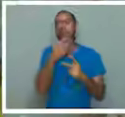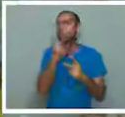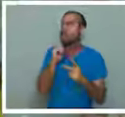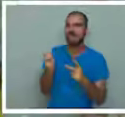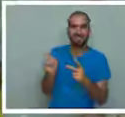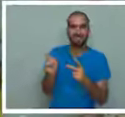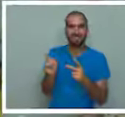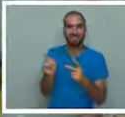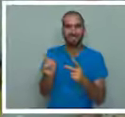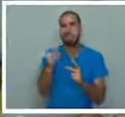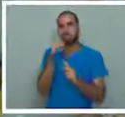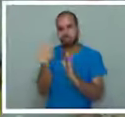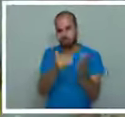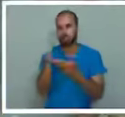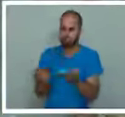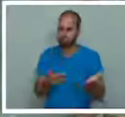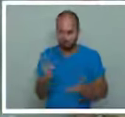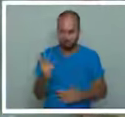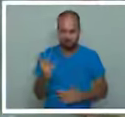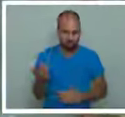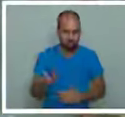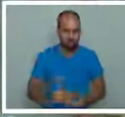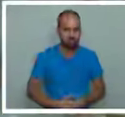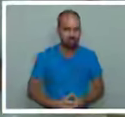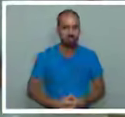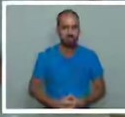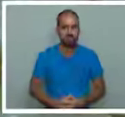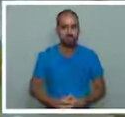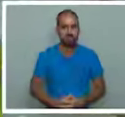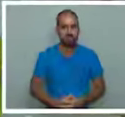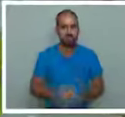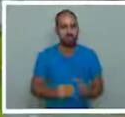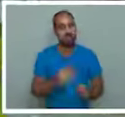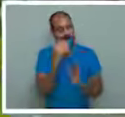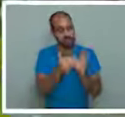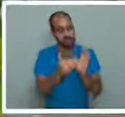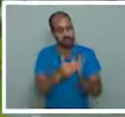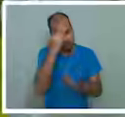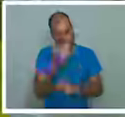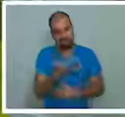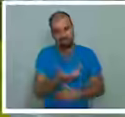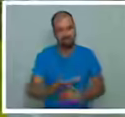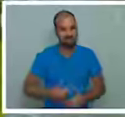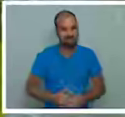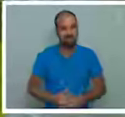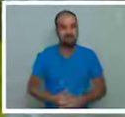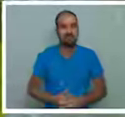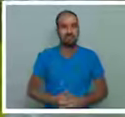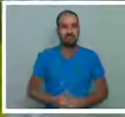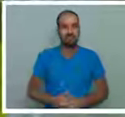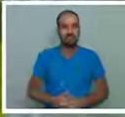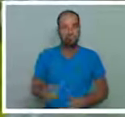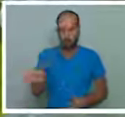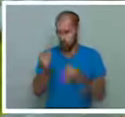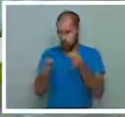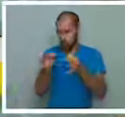buenas encantada cuenten bien un poquito a mí a los amigos televidentes como es ese momento le dicen pueda dedicarme a la